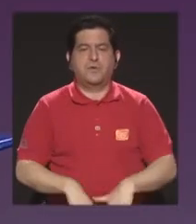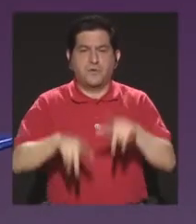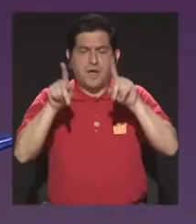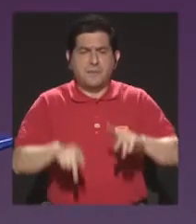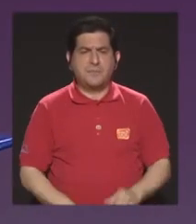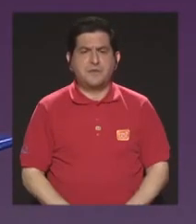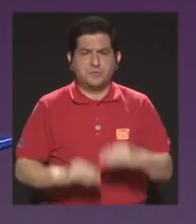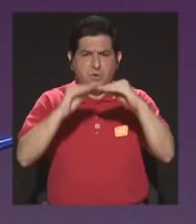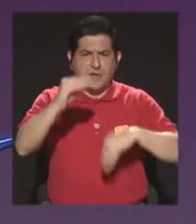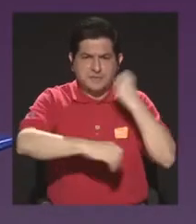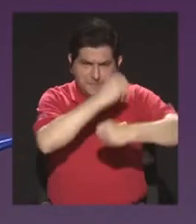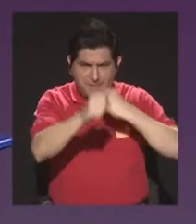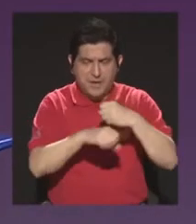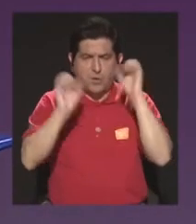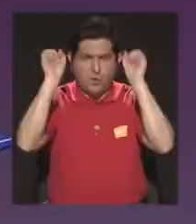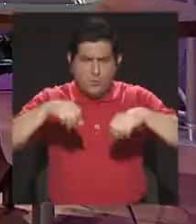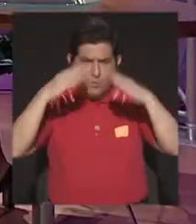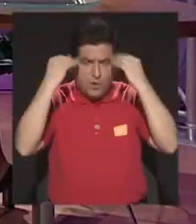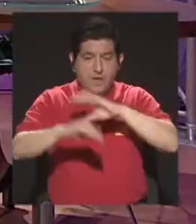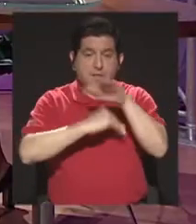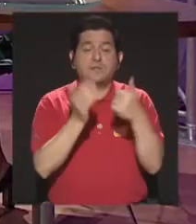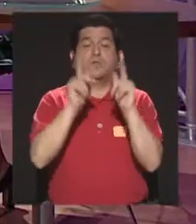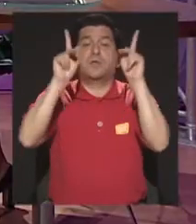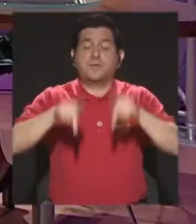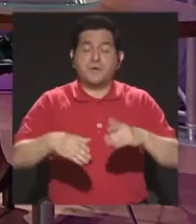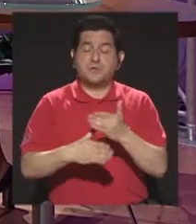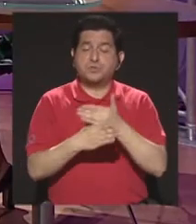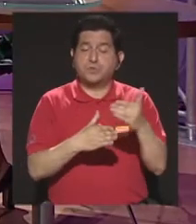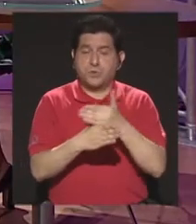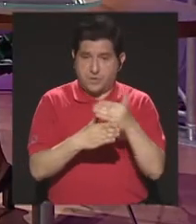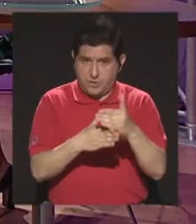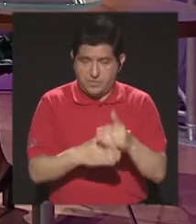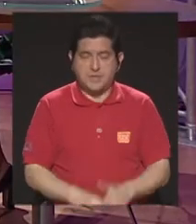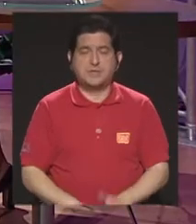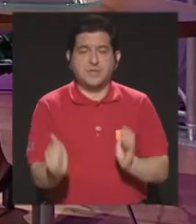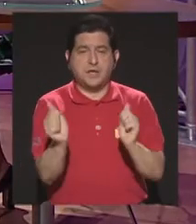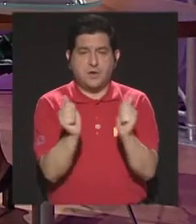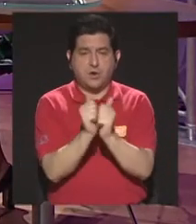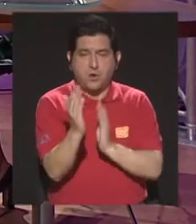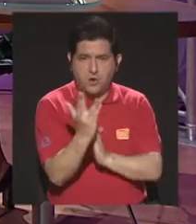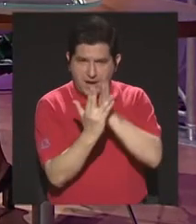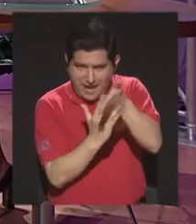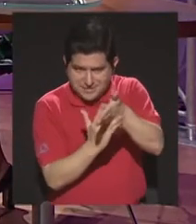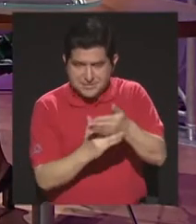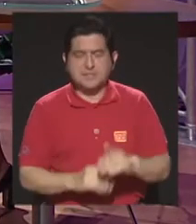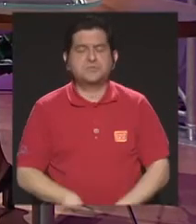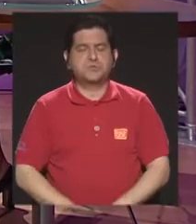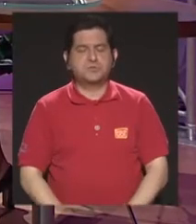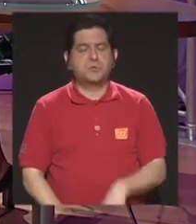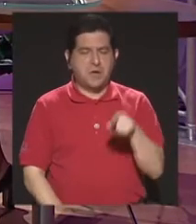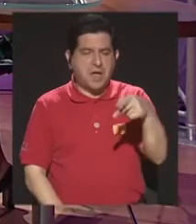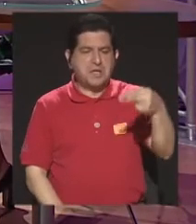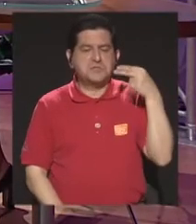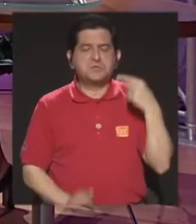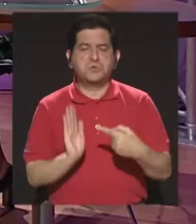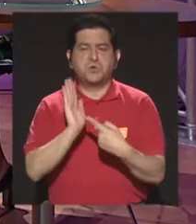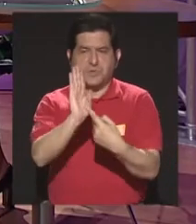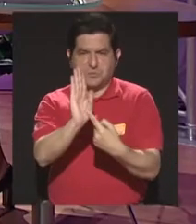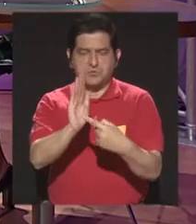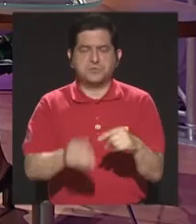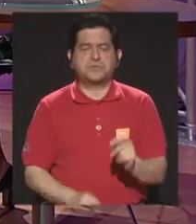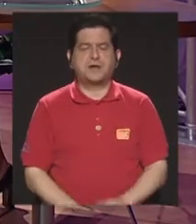edad pueden hacer reportes? Toda persona puede compartir, toda persona con acceso a un dispositivo puede compartir su historia en la